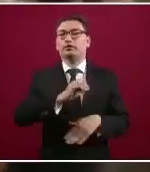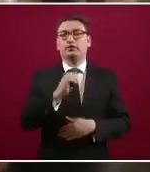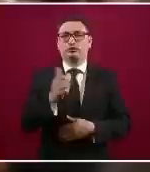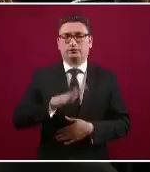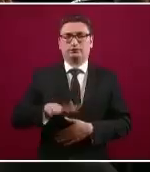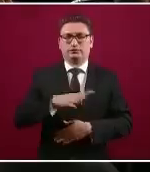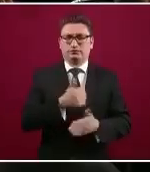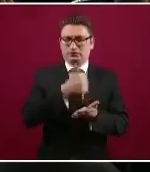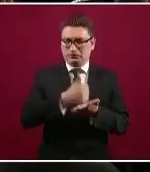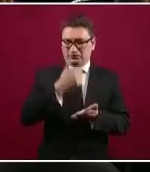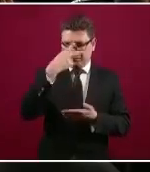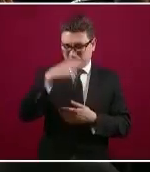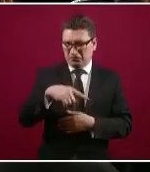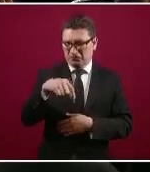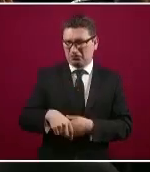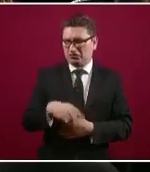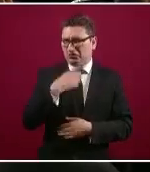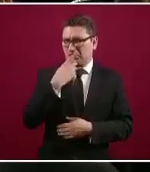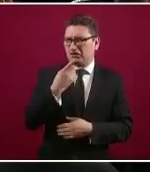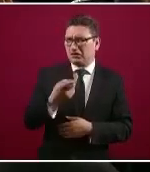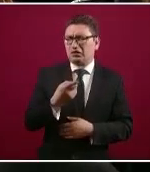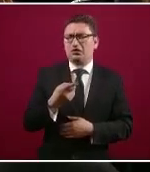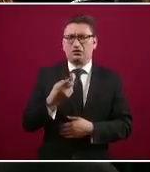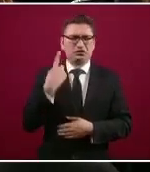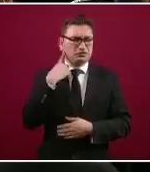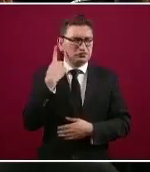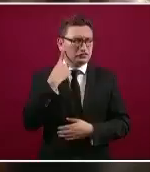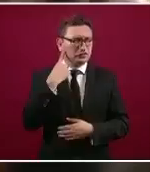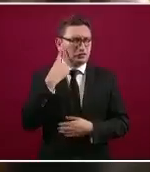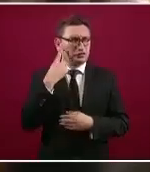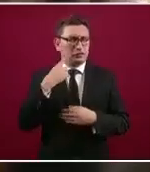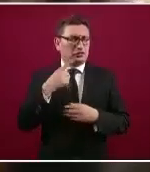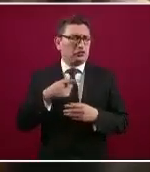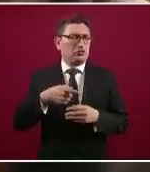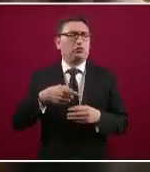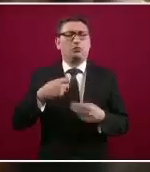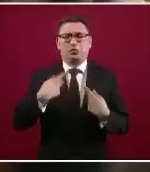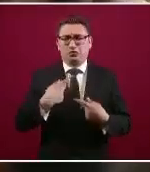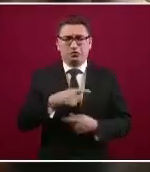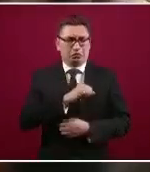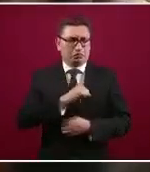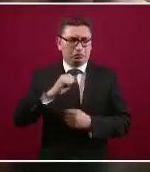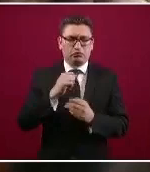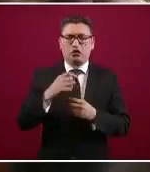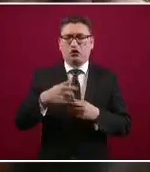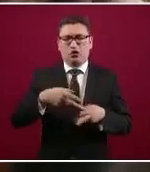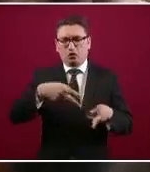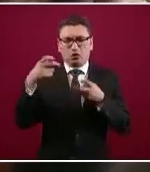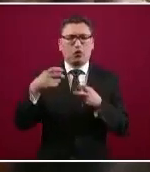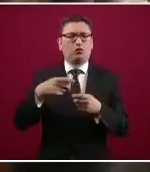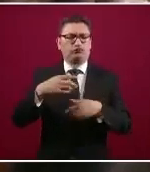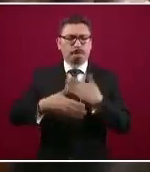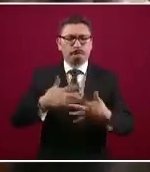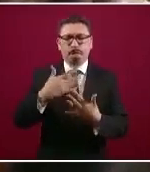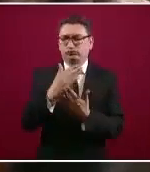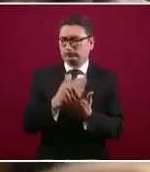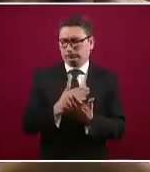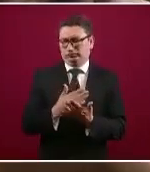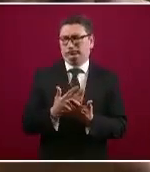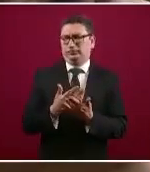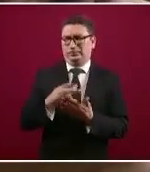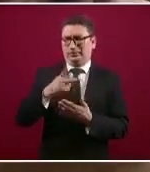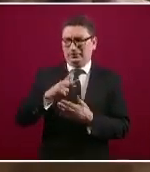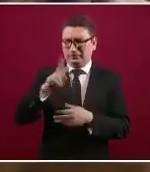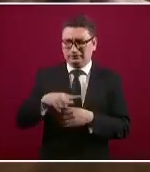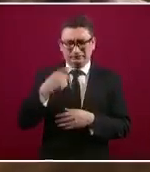México también se ha dicho que está la incidencia a la baja y también ocurre el mismo problema. Y por último, nada más